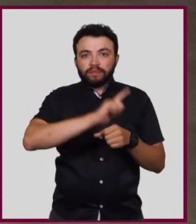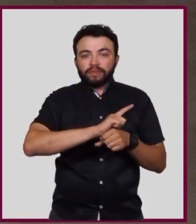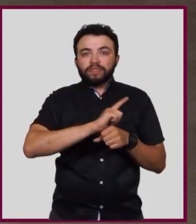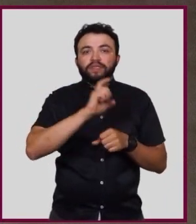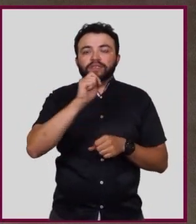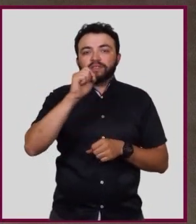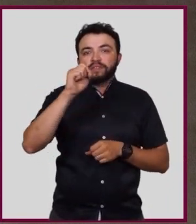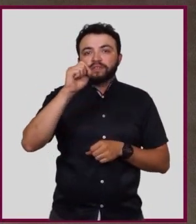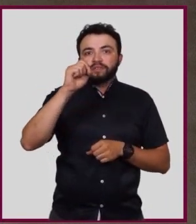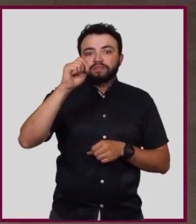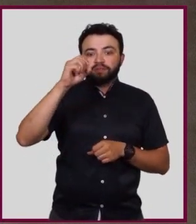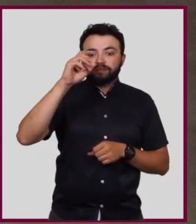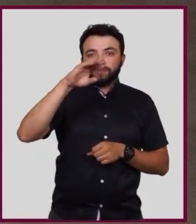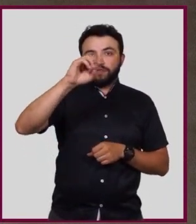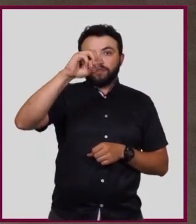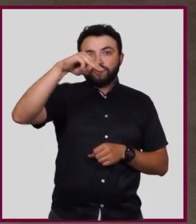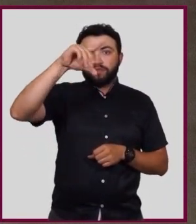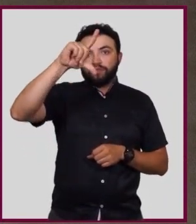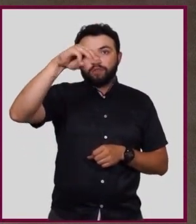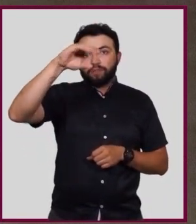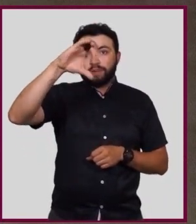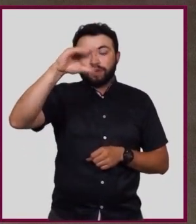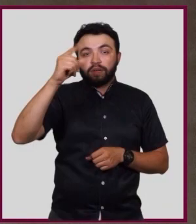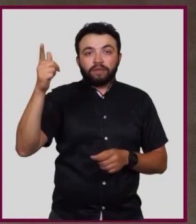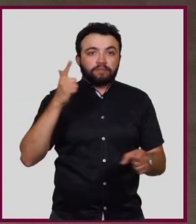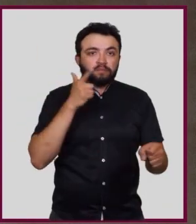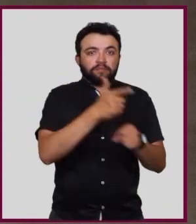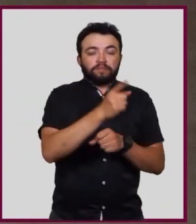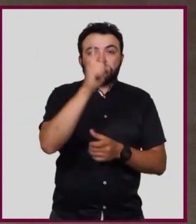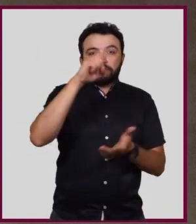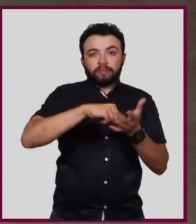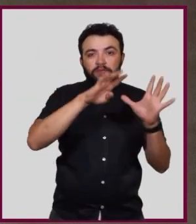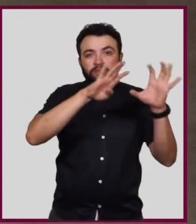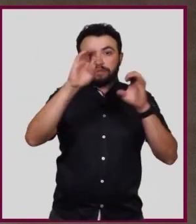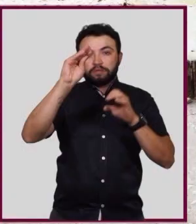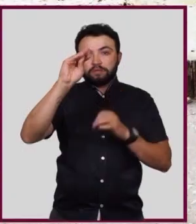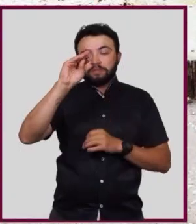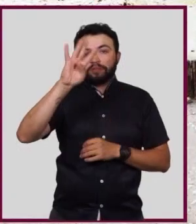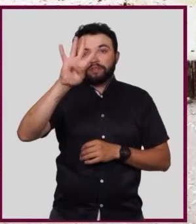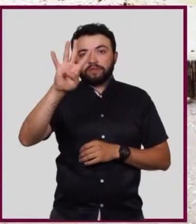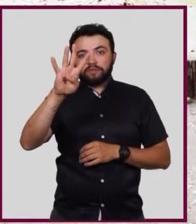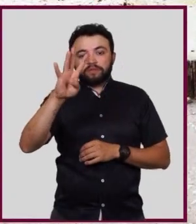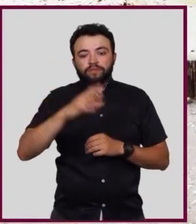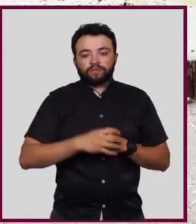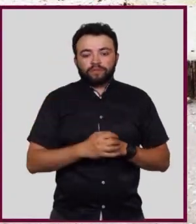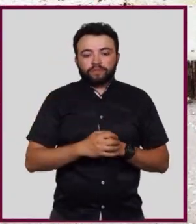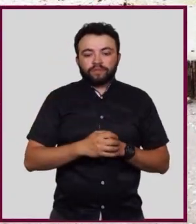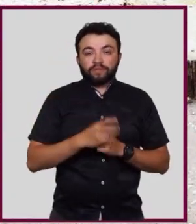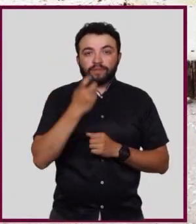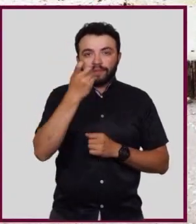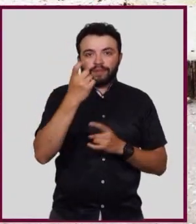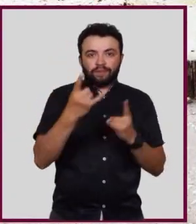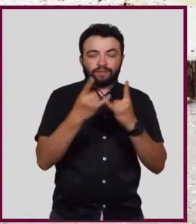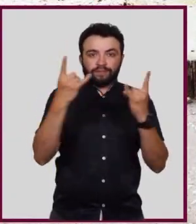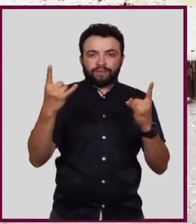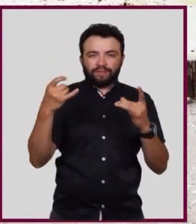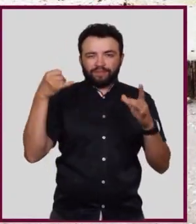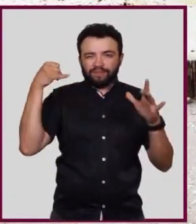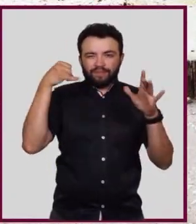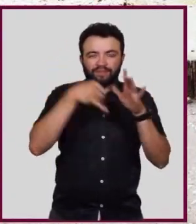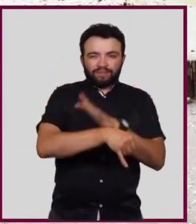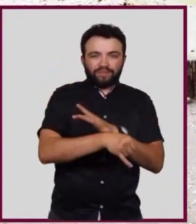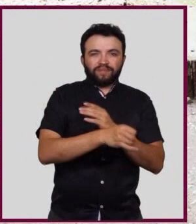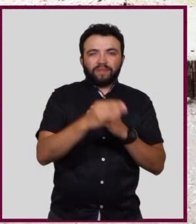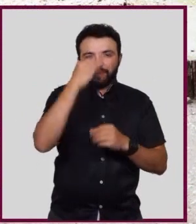quien descubrió la última cabeza que se encontró en 1994. Esto es De los Tesoros a la Memoria.